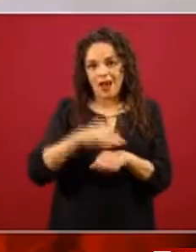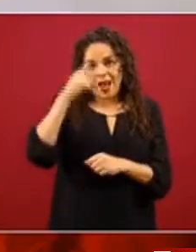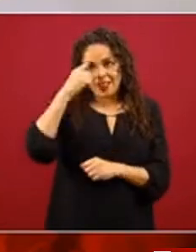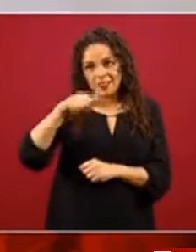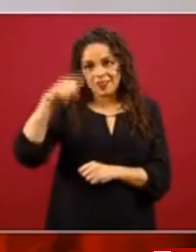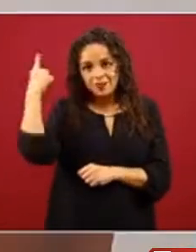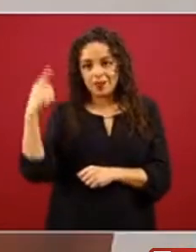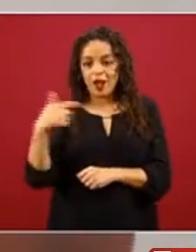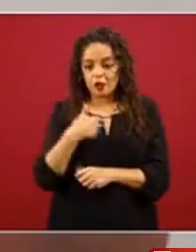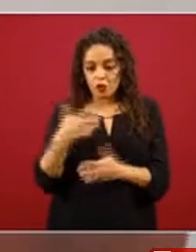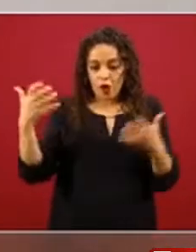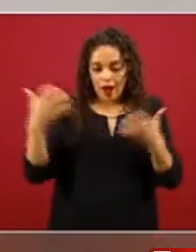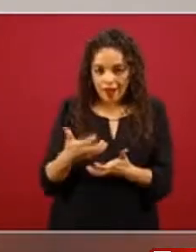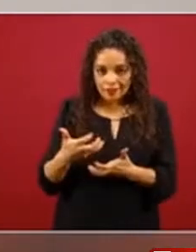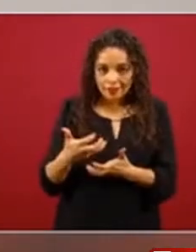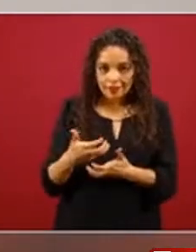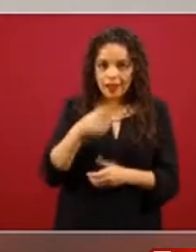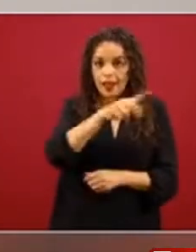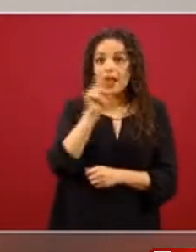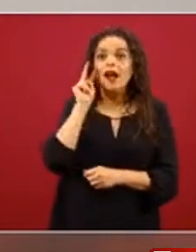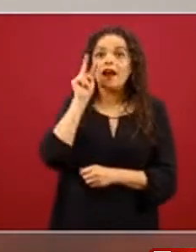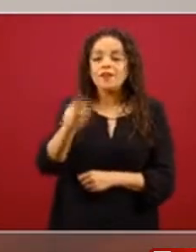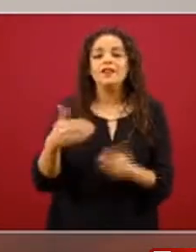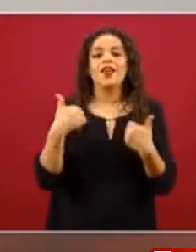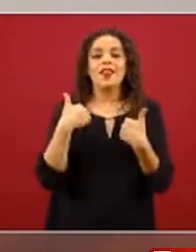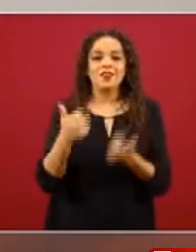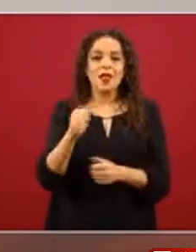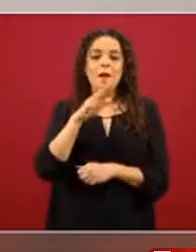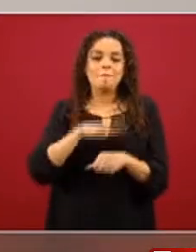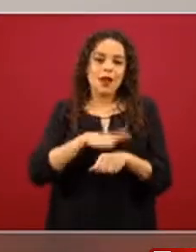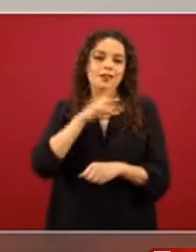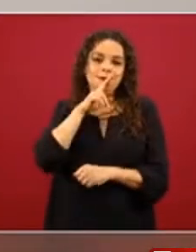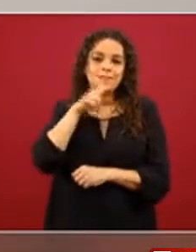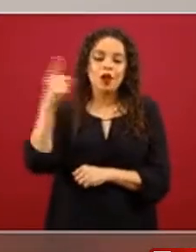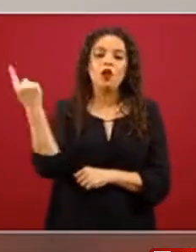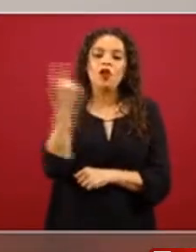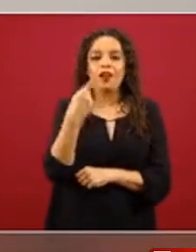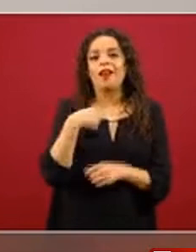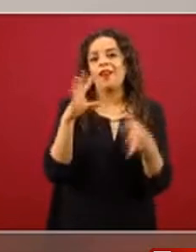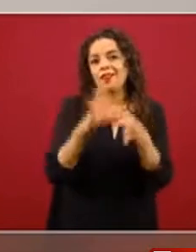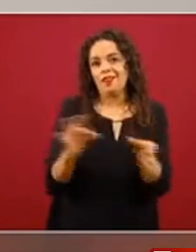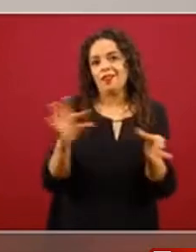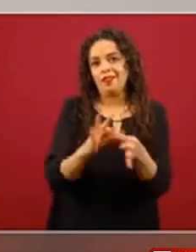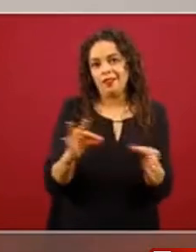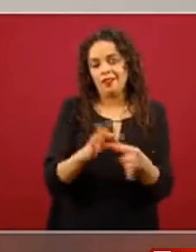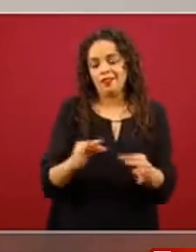explicarlo luego de otra manera. Y lo primero que evidentemente les